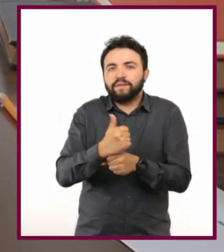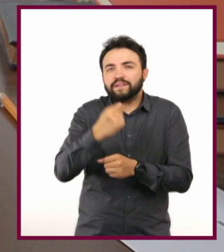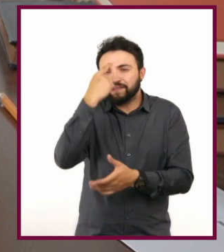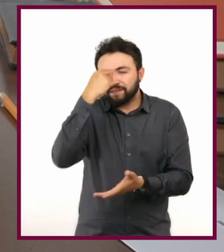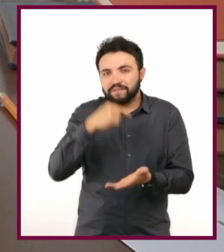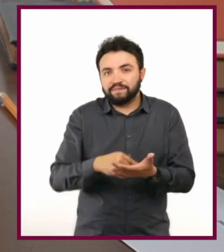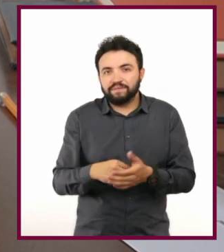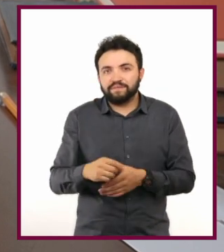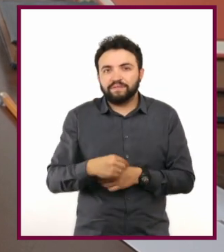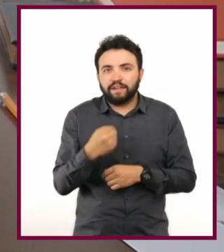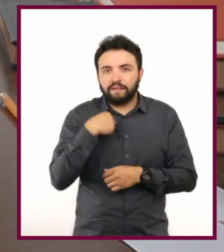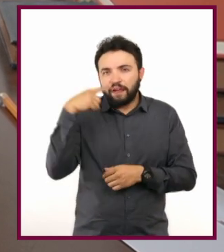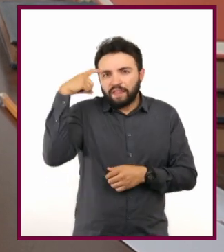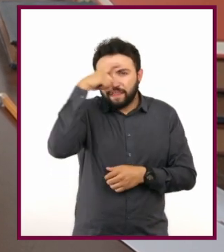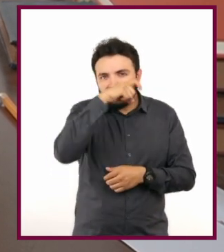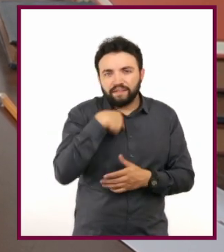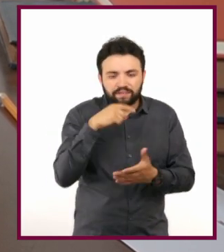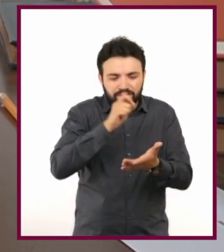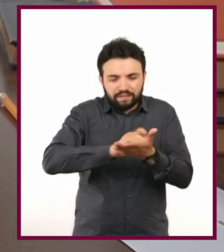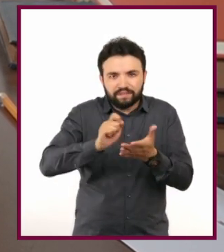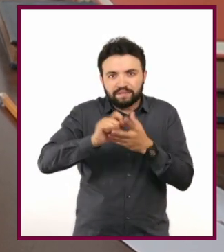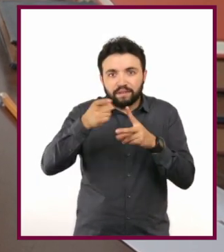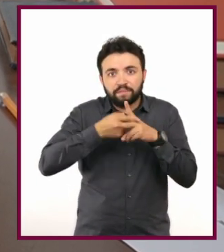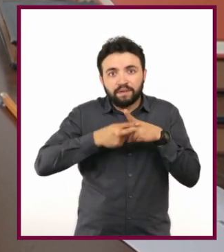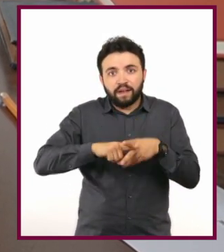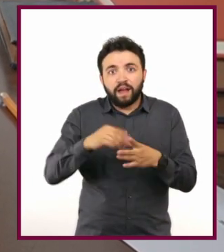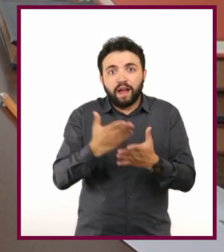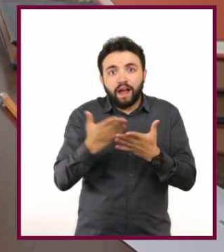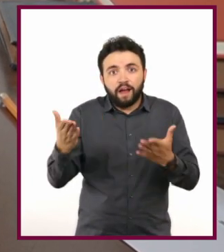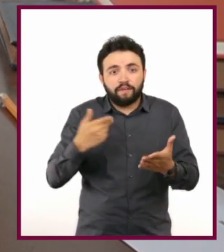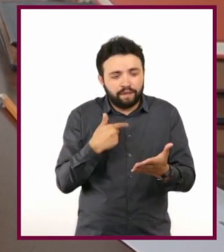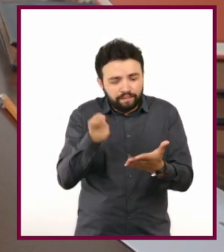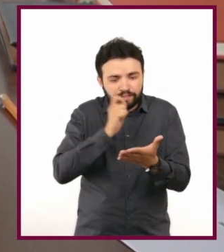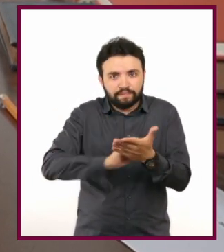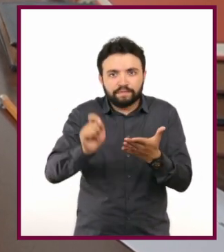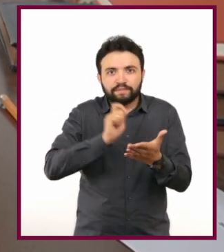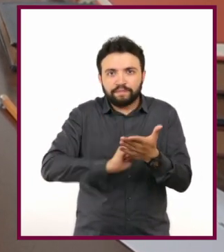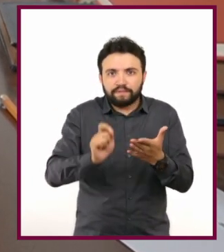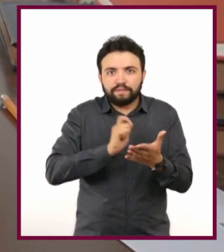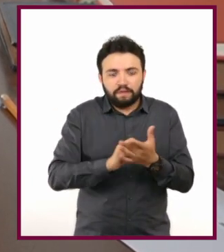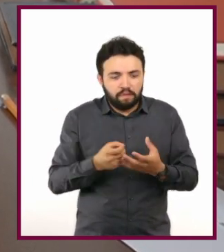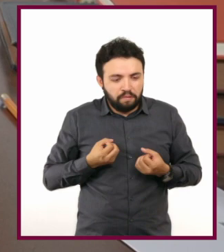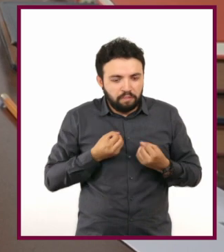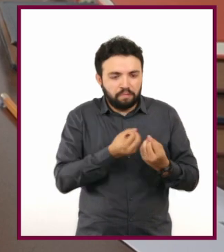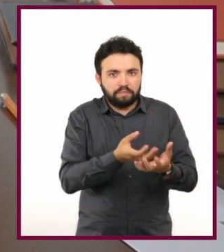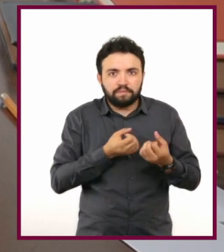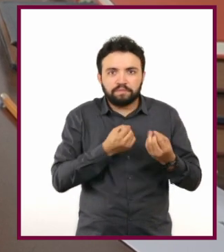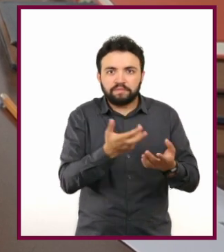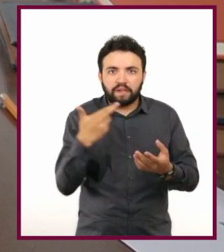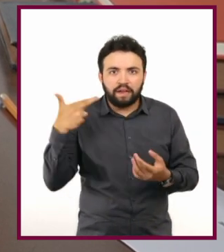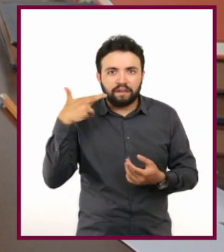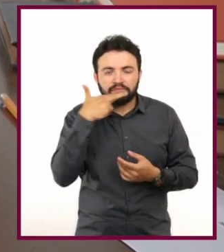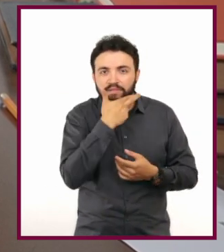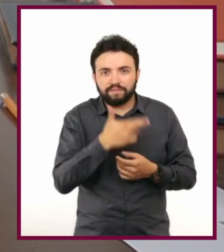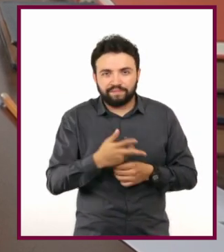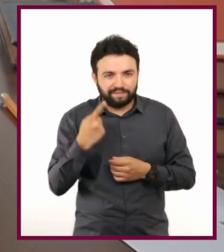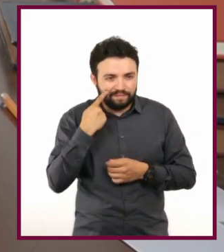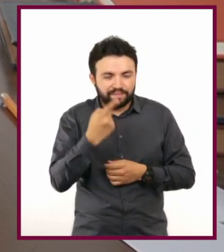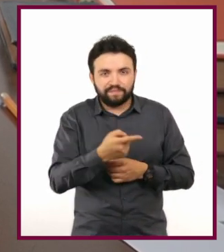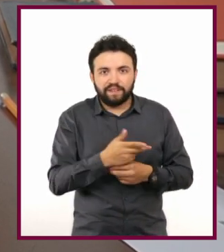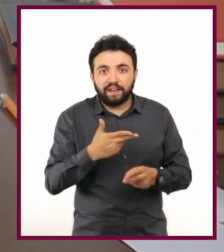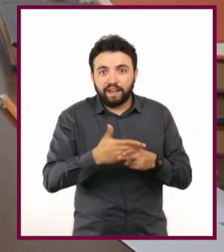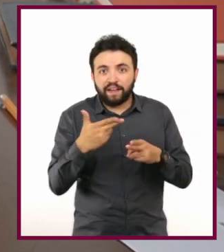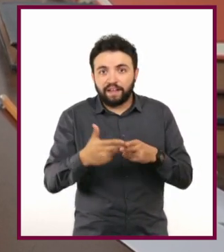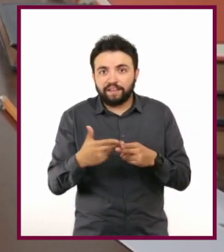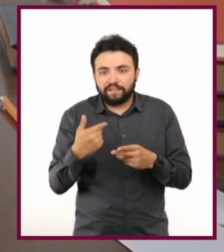Abuela, ¿qué crees? Tan difícil que se me hizo al principio escribirte y ahora todo lo que quiero decirte fluye como un río lleno de peces.